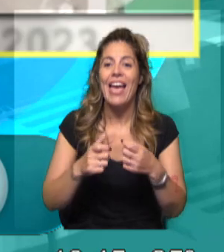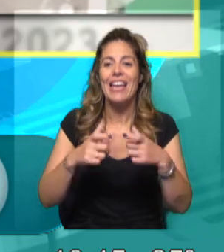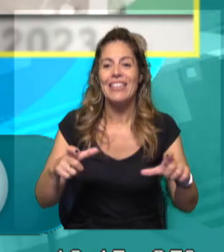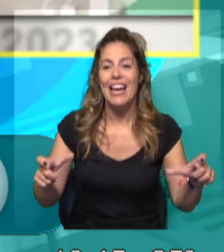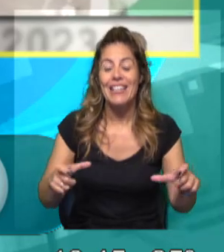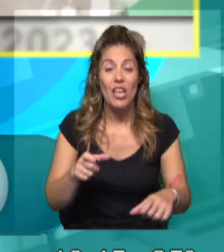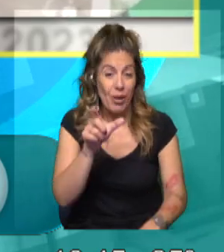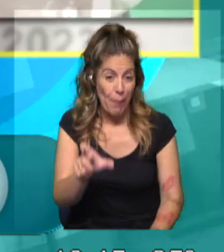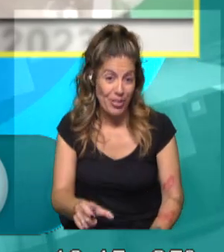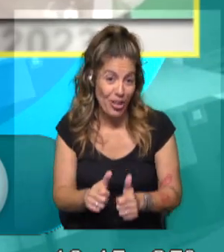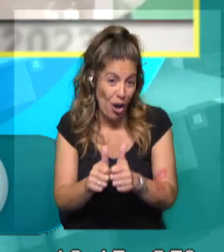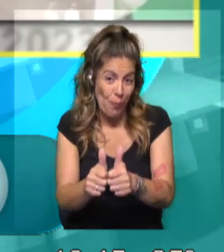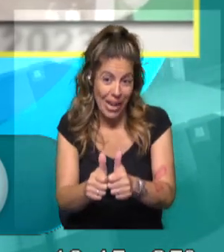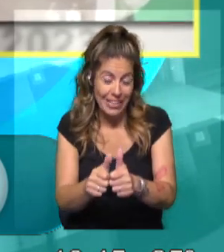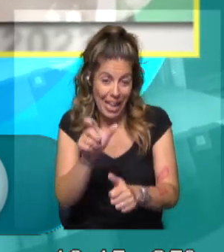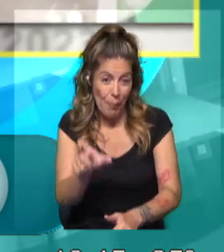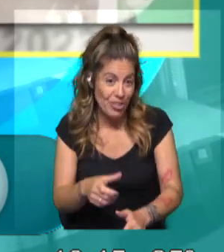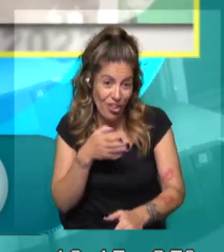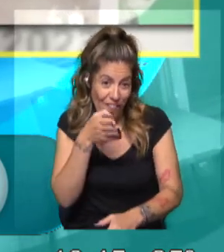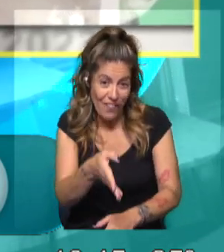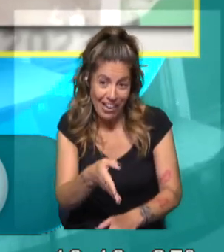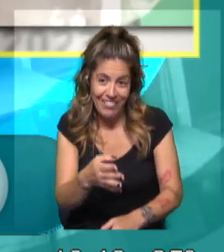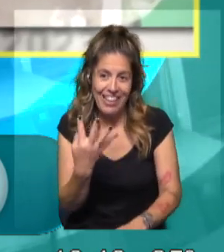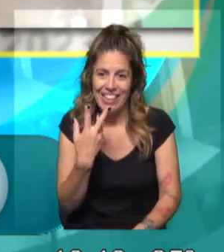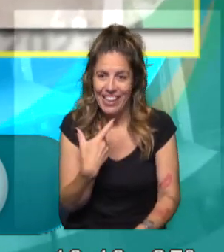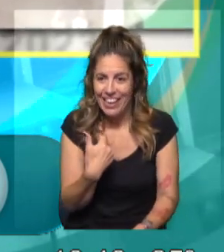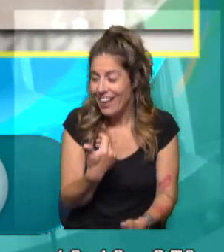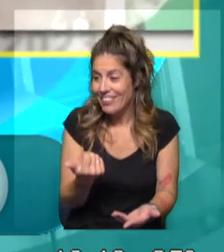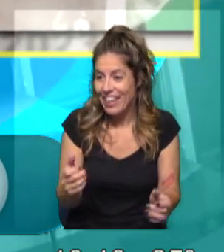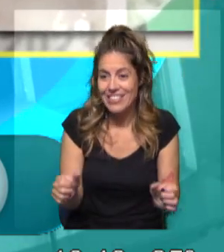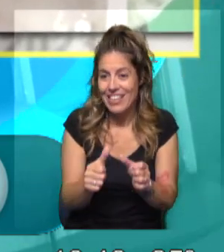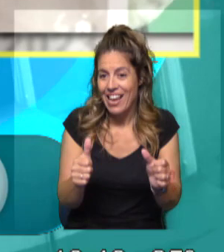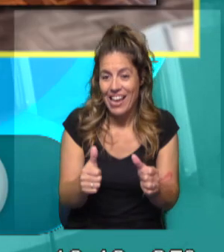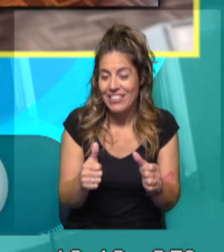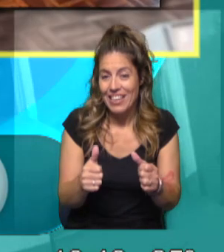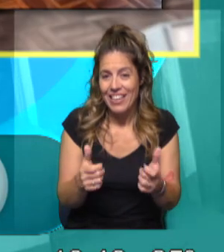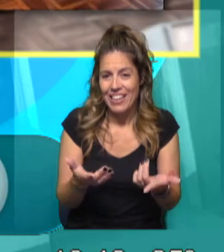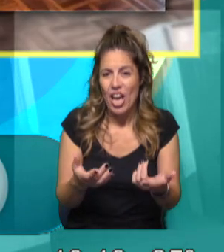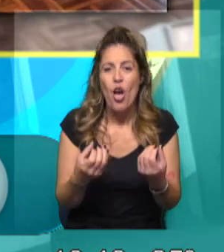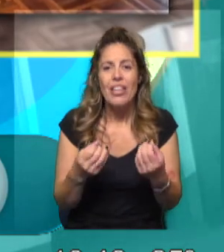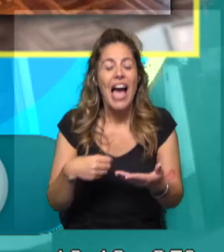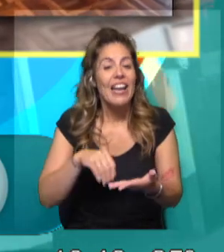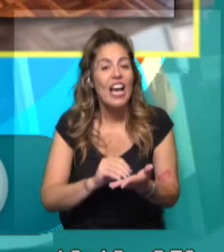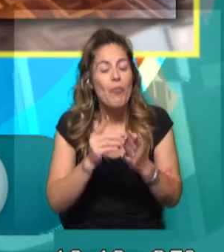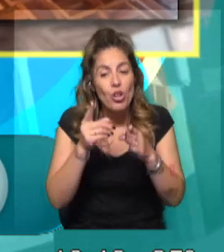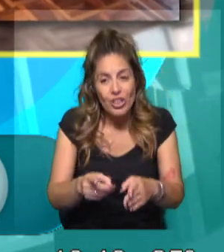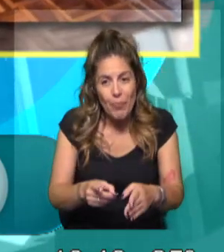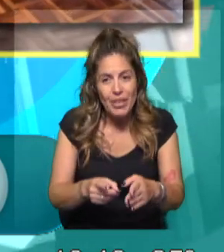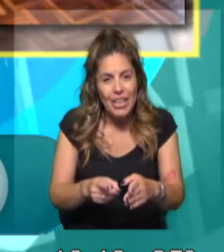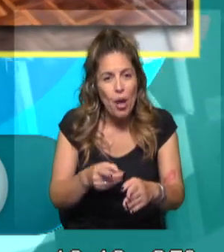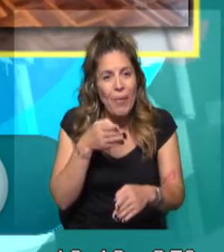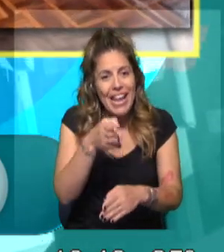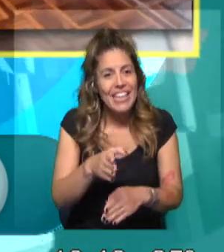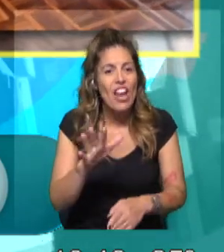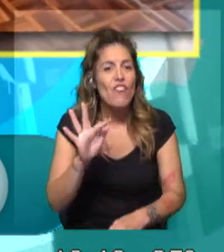gente acompaña, la gente va. O sea, a la gente le encanta esa movilización que se da. Agregamos también que para ir al Florencio